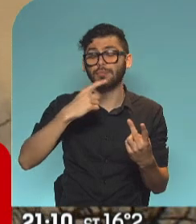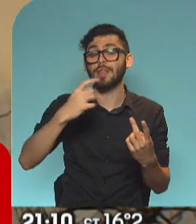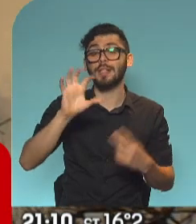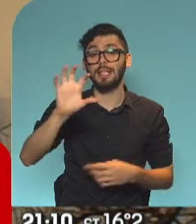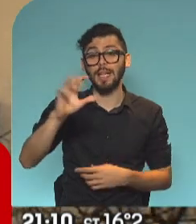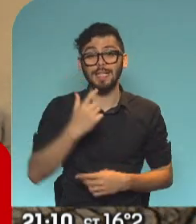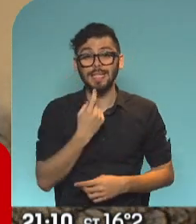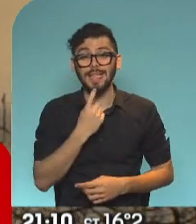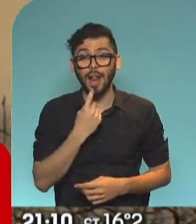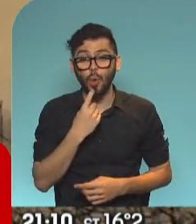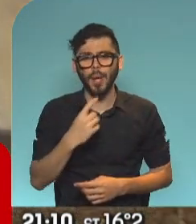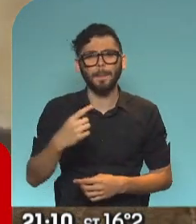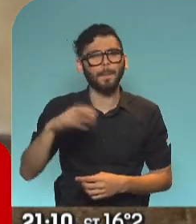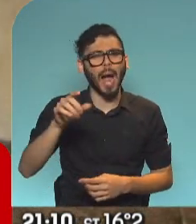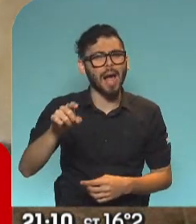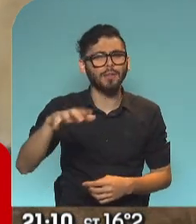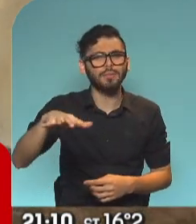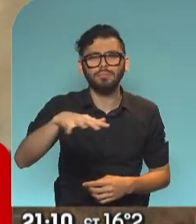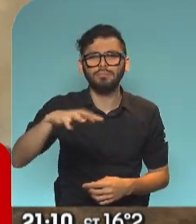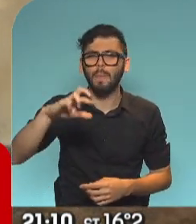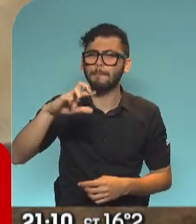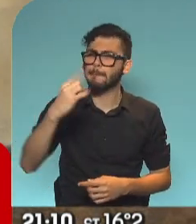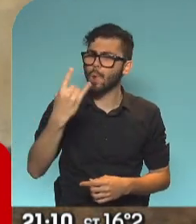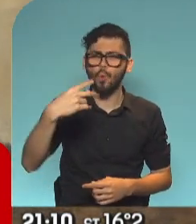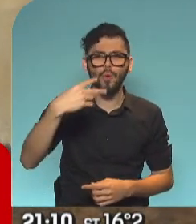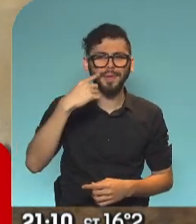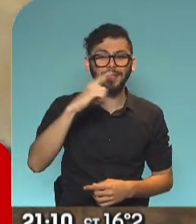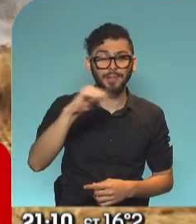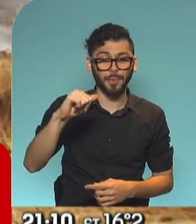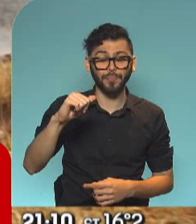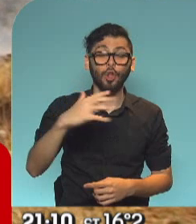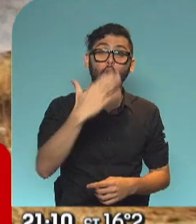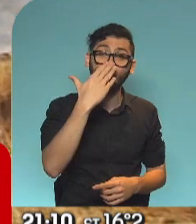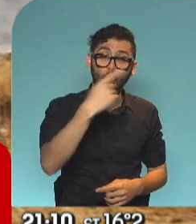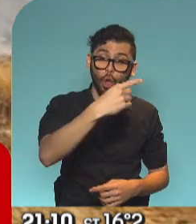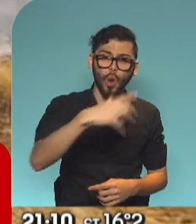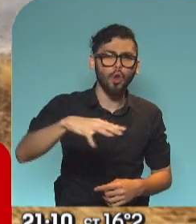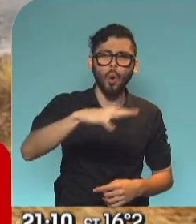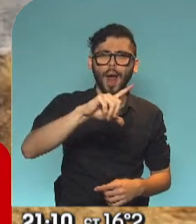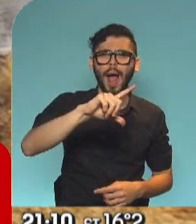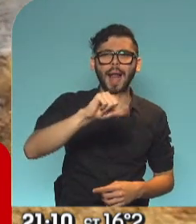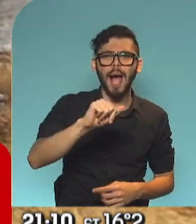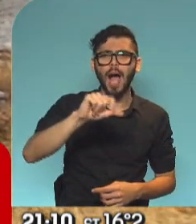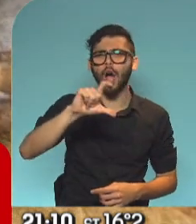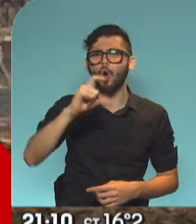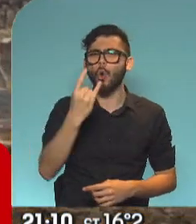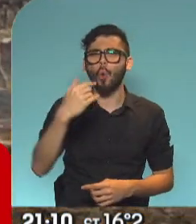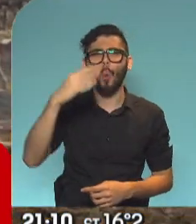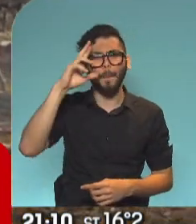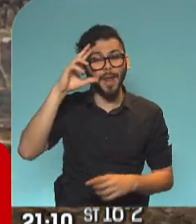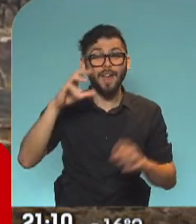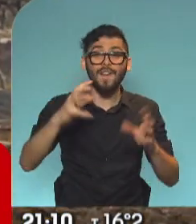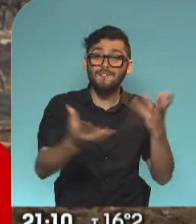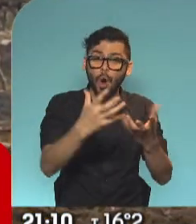se encuentran en Punilla. También detalló que en la zona de la Cumbre, Córdoba, el fuego se logró contener. Los